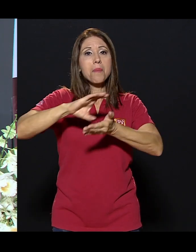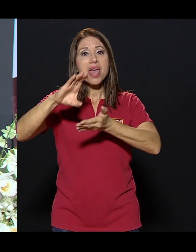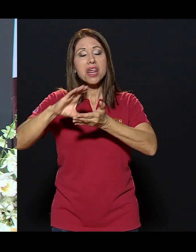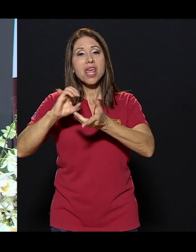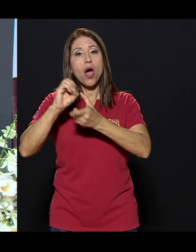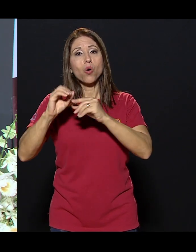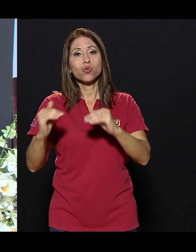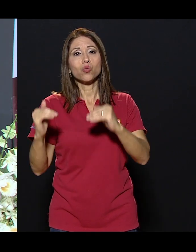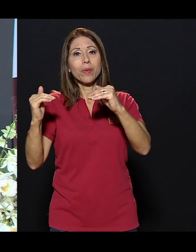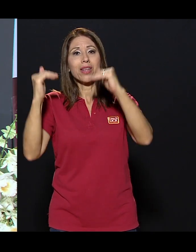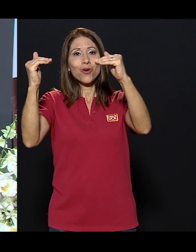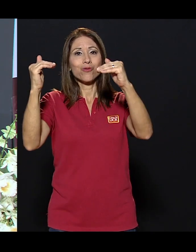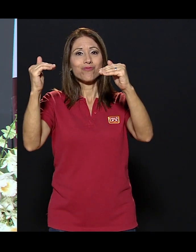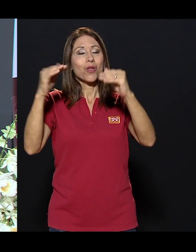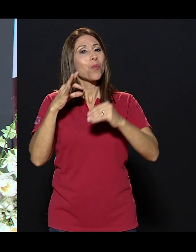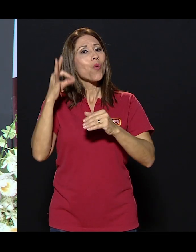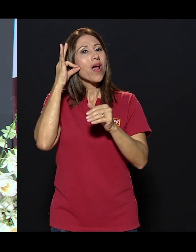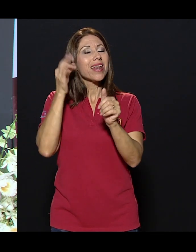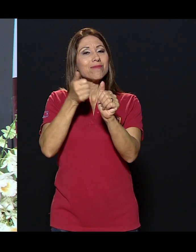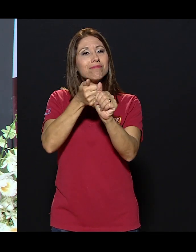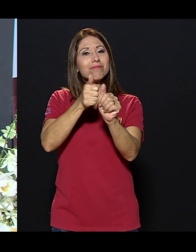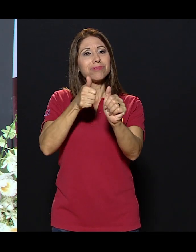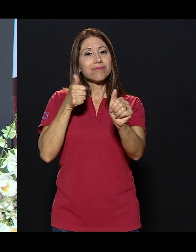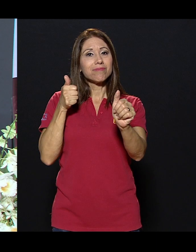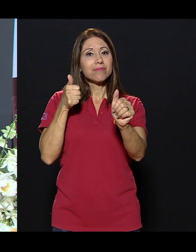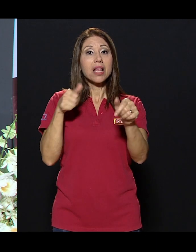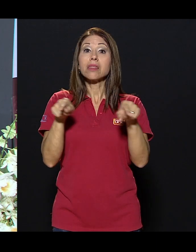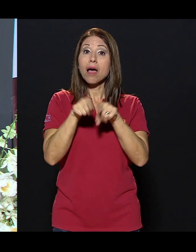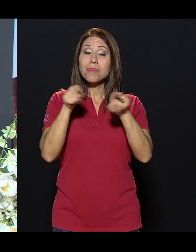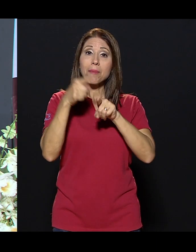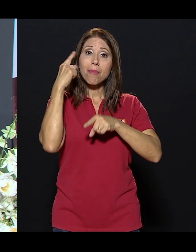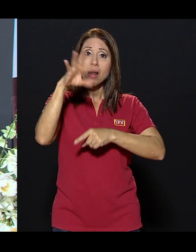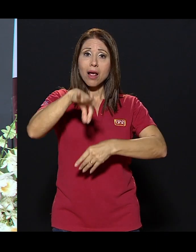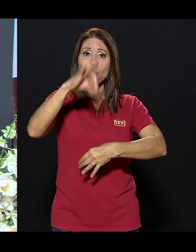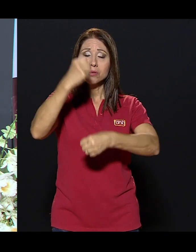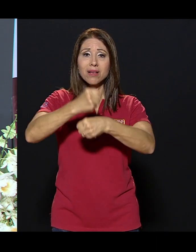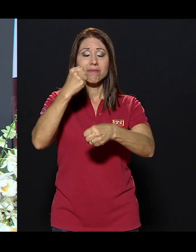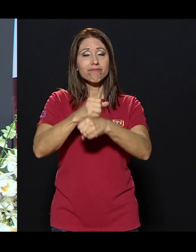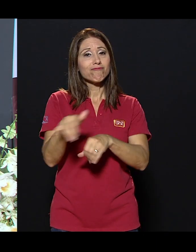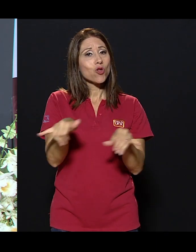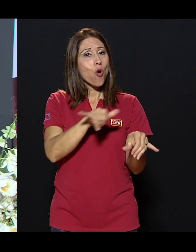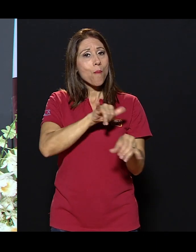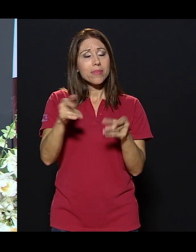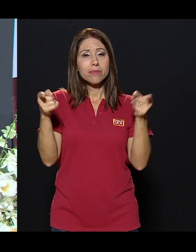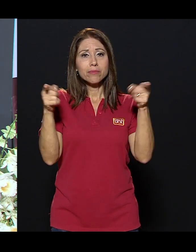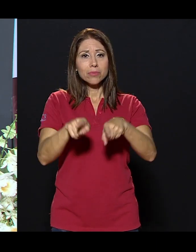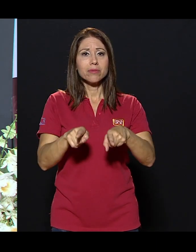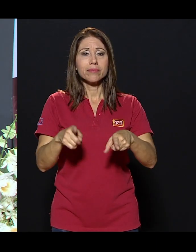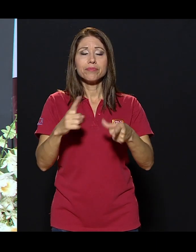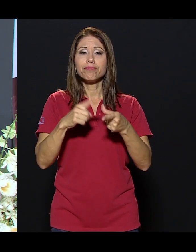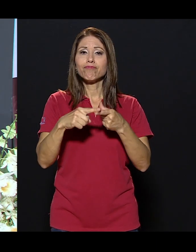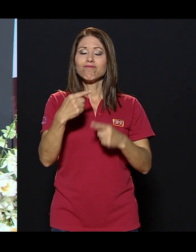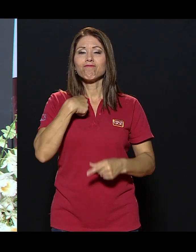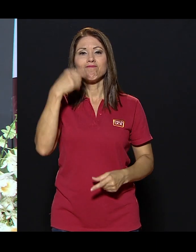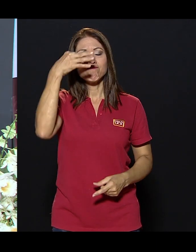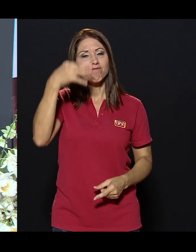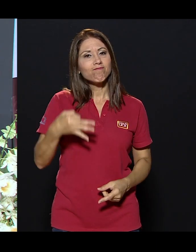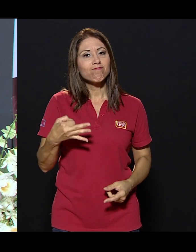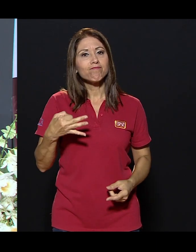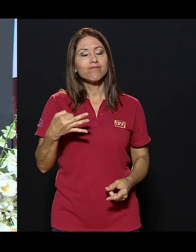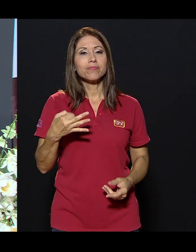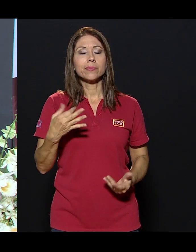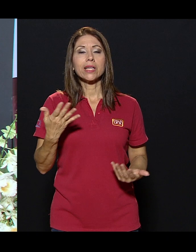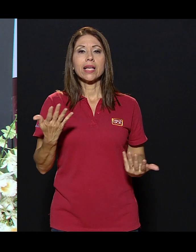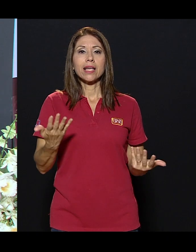También la mujer va quedando más atrás. En la inclusión laboral, la misma cosa. Entonces, yo creo